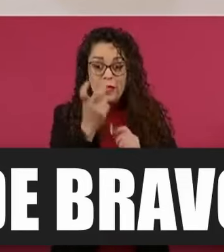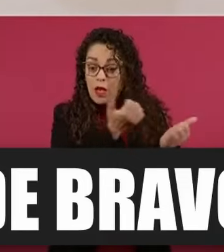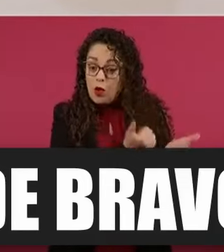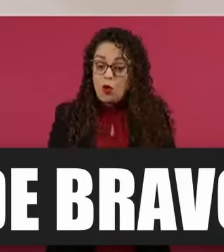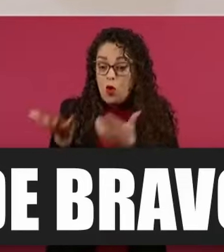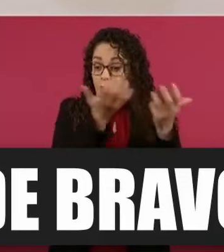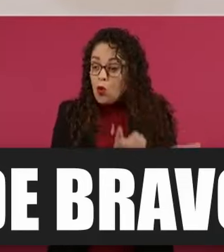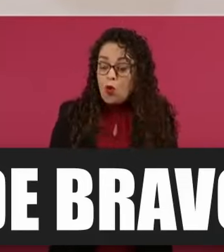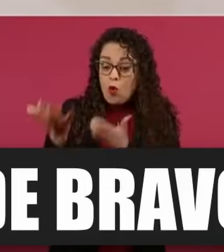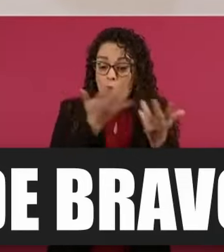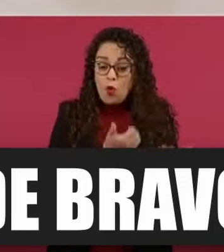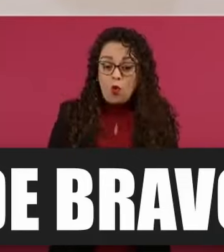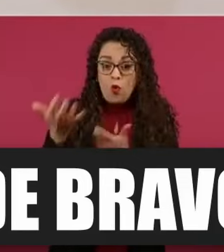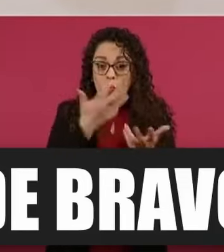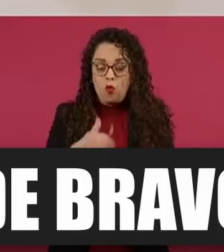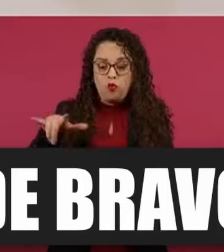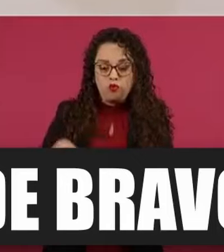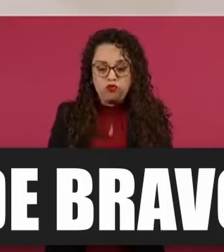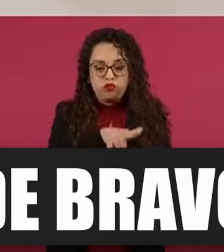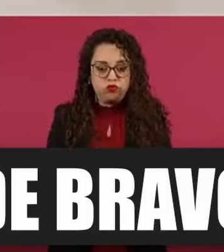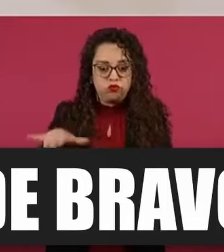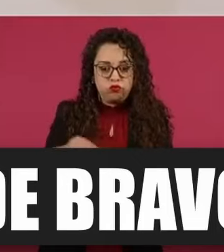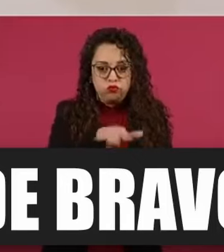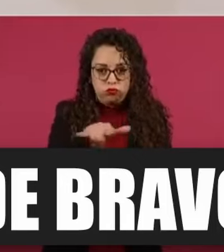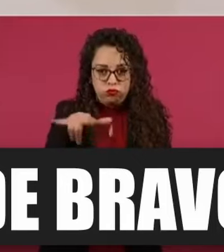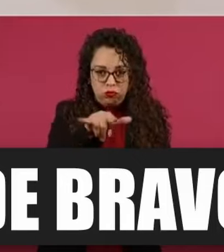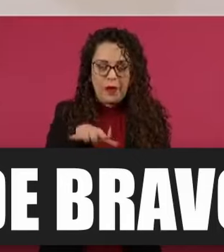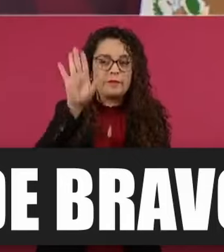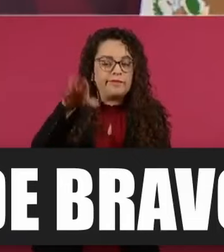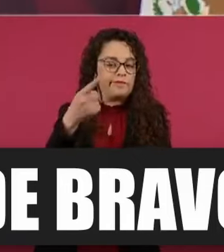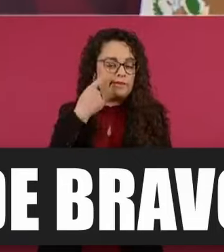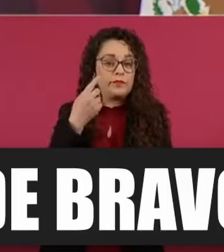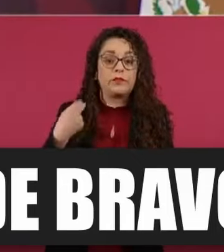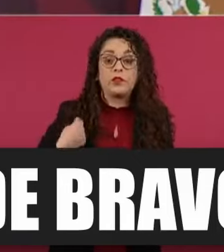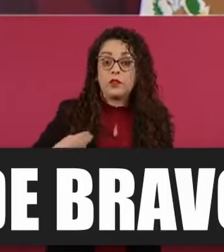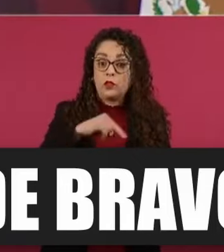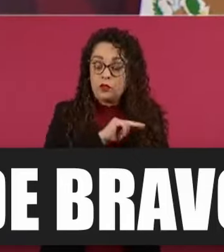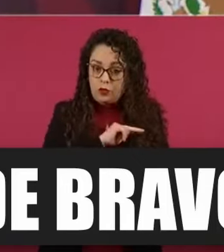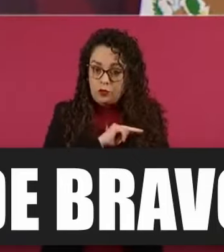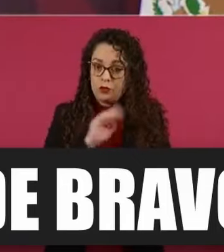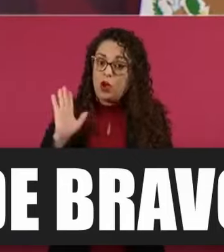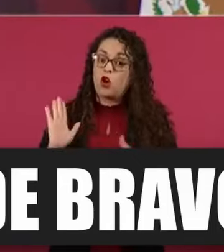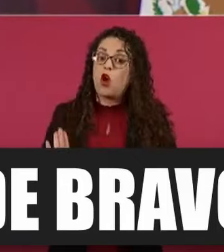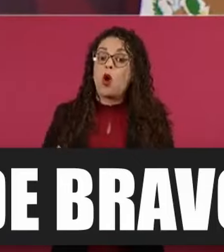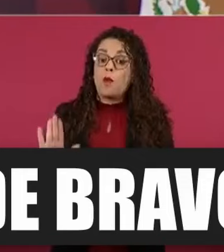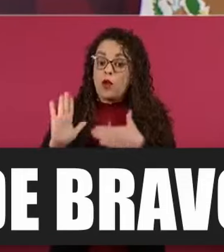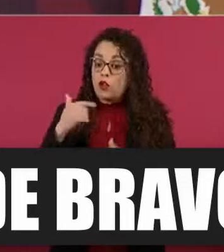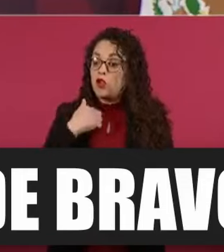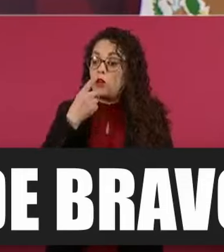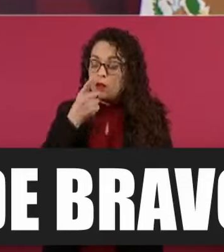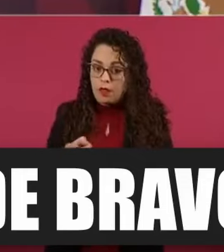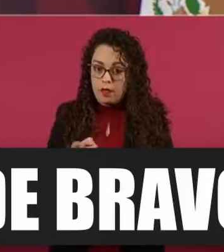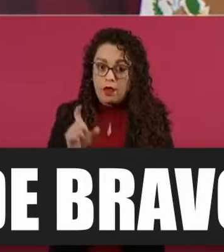hicimos el compromiso de que antes de terminar el gobierno, pues íbamos a dejar bien